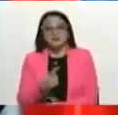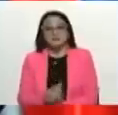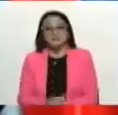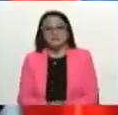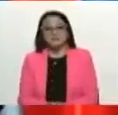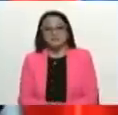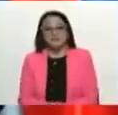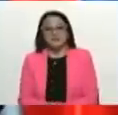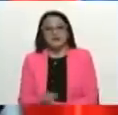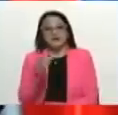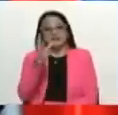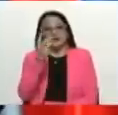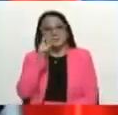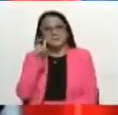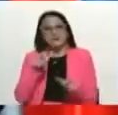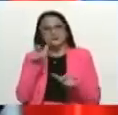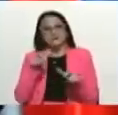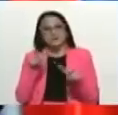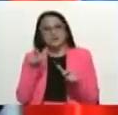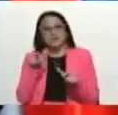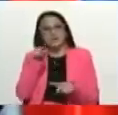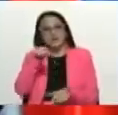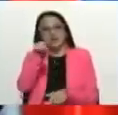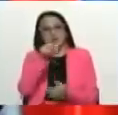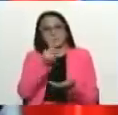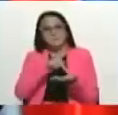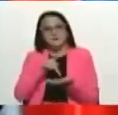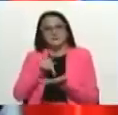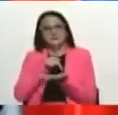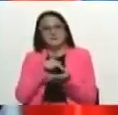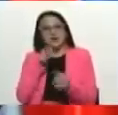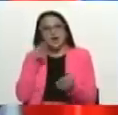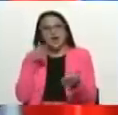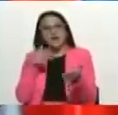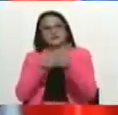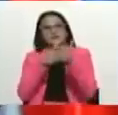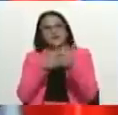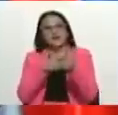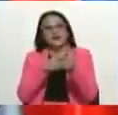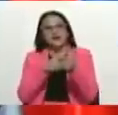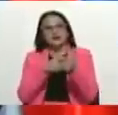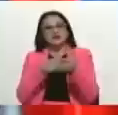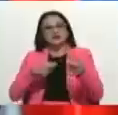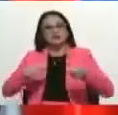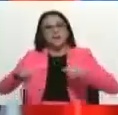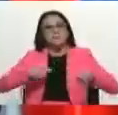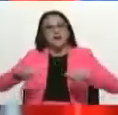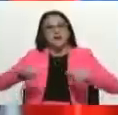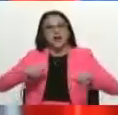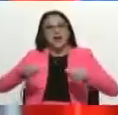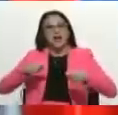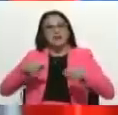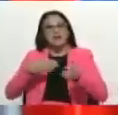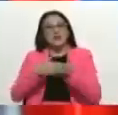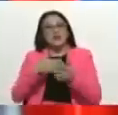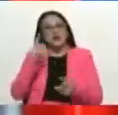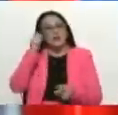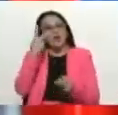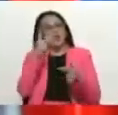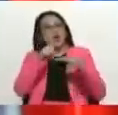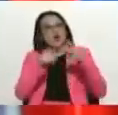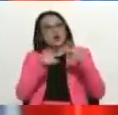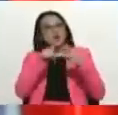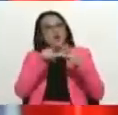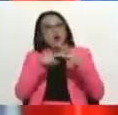que estos tres sujetos participaron del ataque al supermercado Samba. Recordemos que fueron dos hechos,